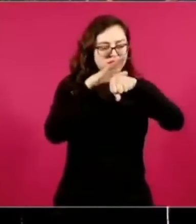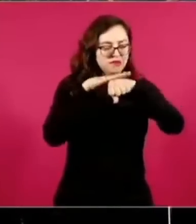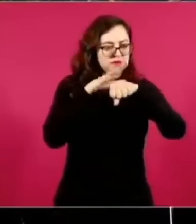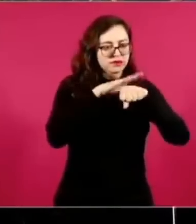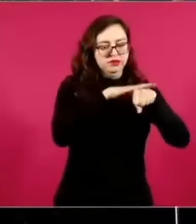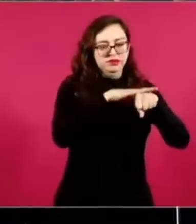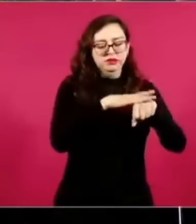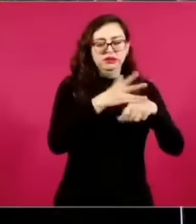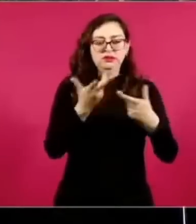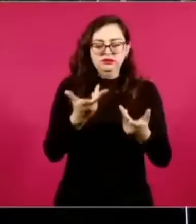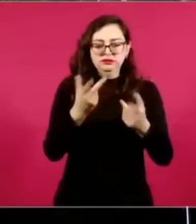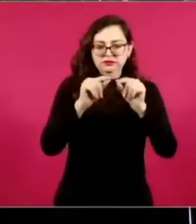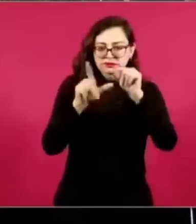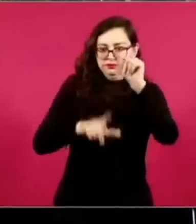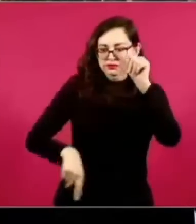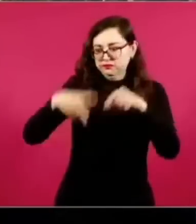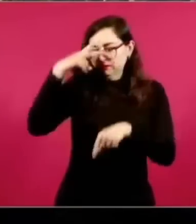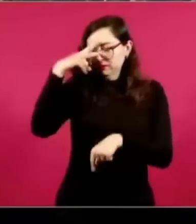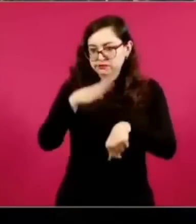al pueblo de México